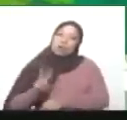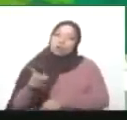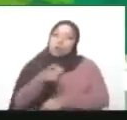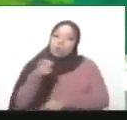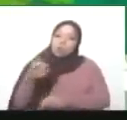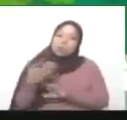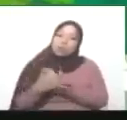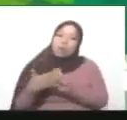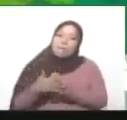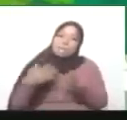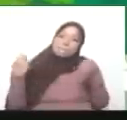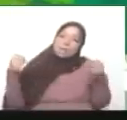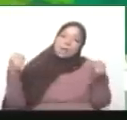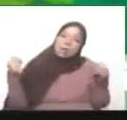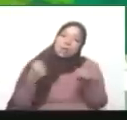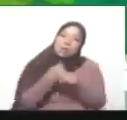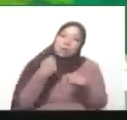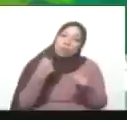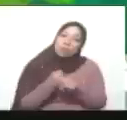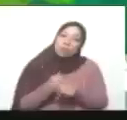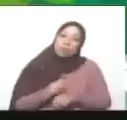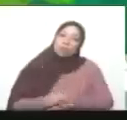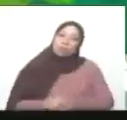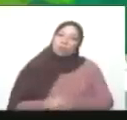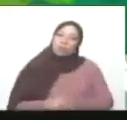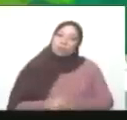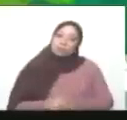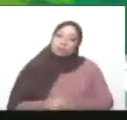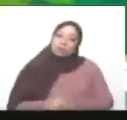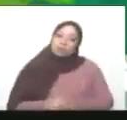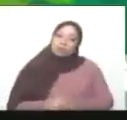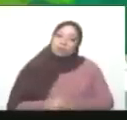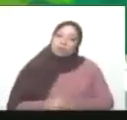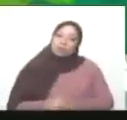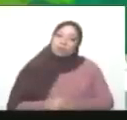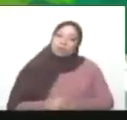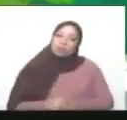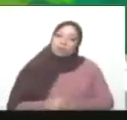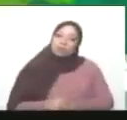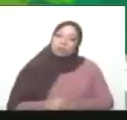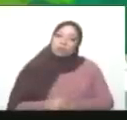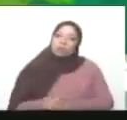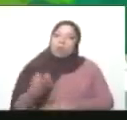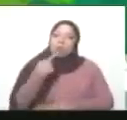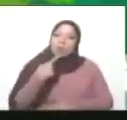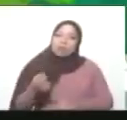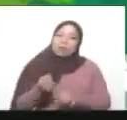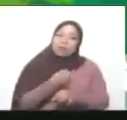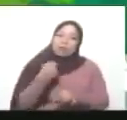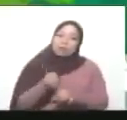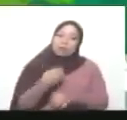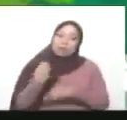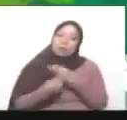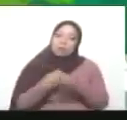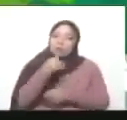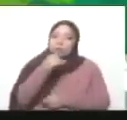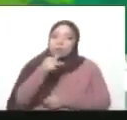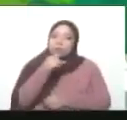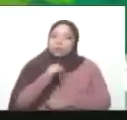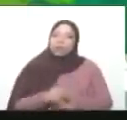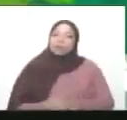una salida práctica a esta controversia histórica había que decirlo y lo